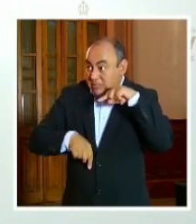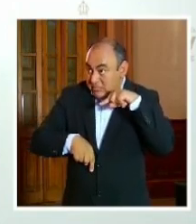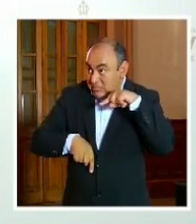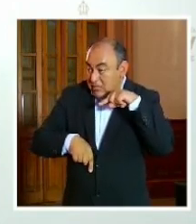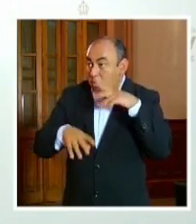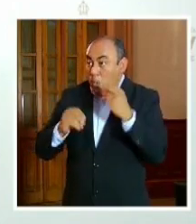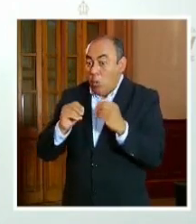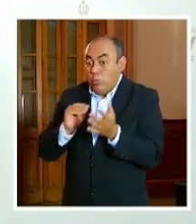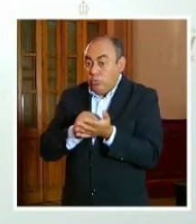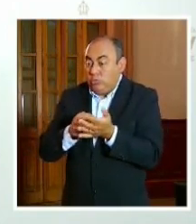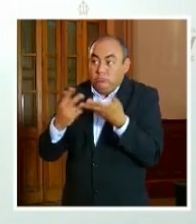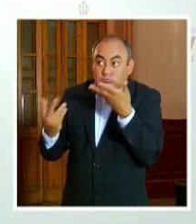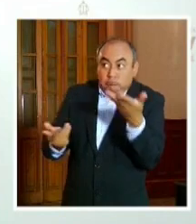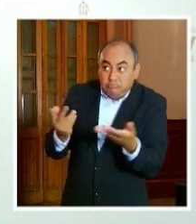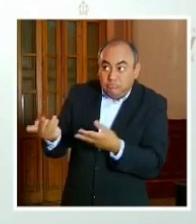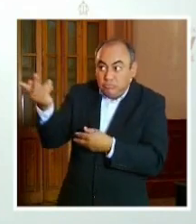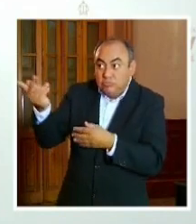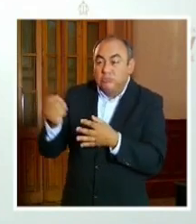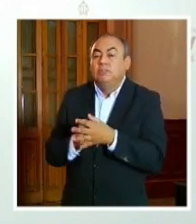sanitaria? Gracias.